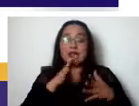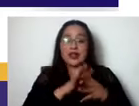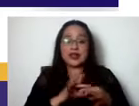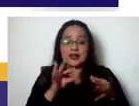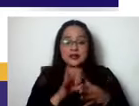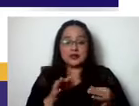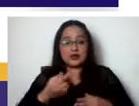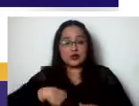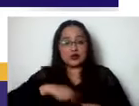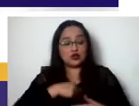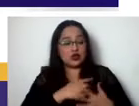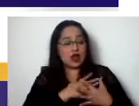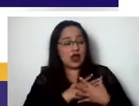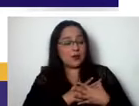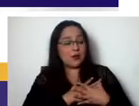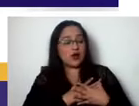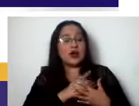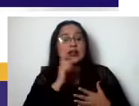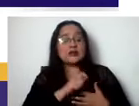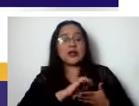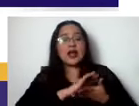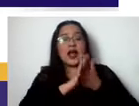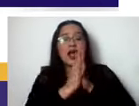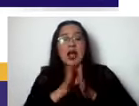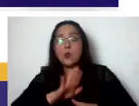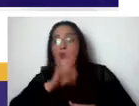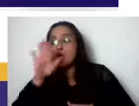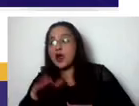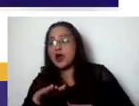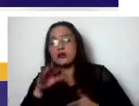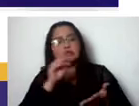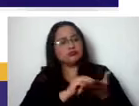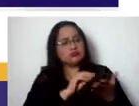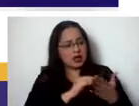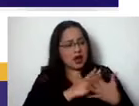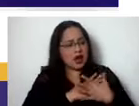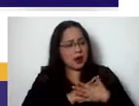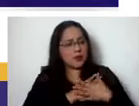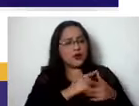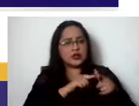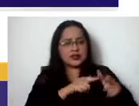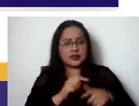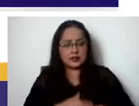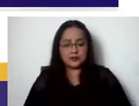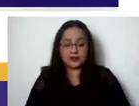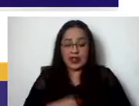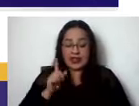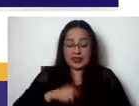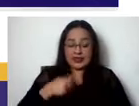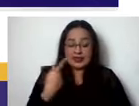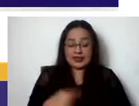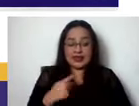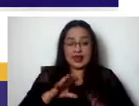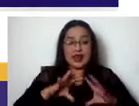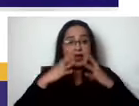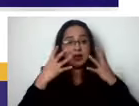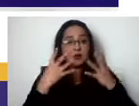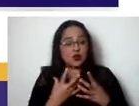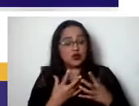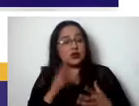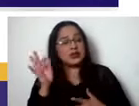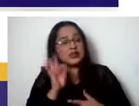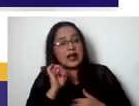hace trascender más allá de la muerte. Entonces, que todo sacrificio hecho en la tierra vale la pena porque vamos a